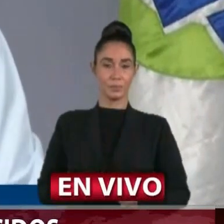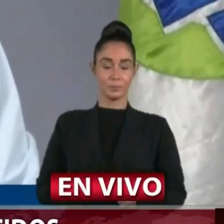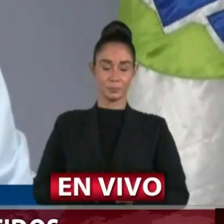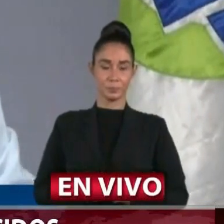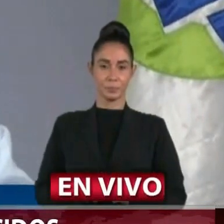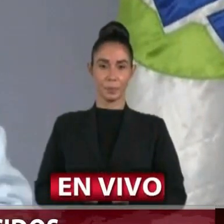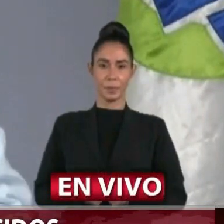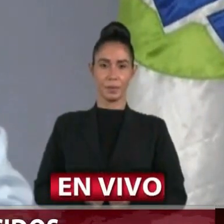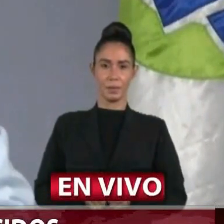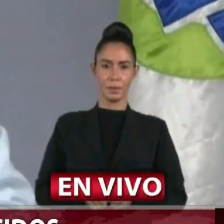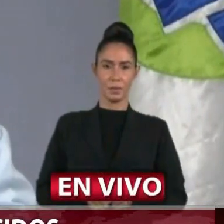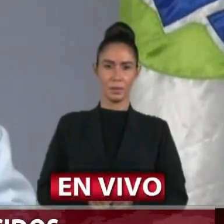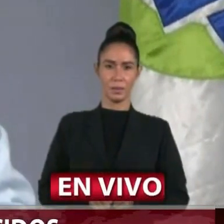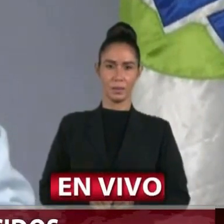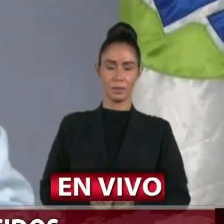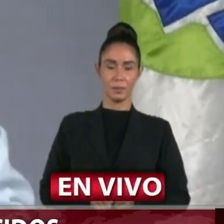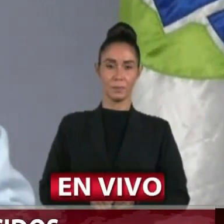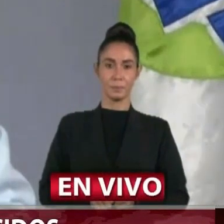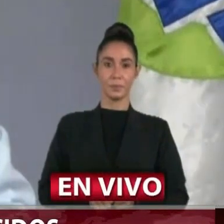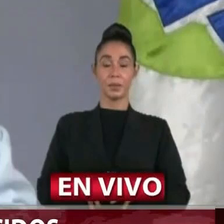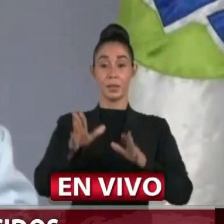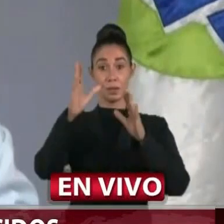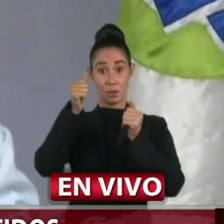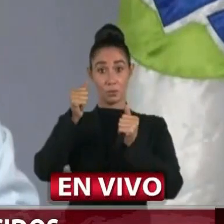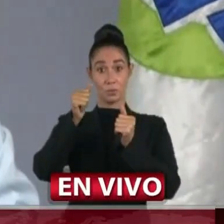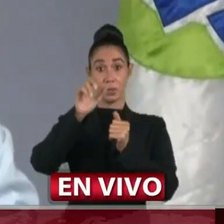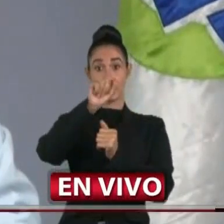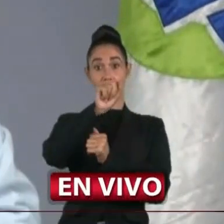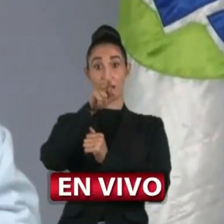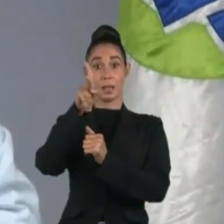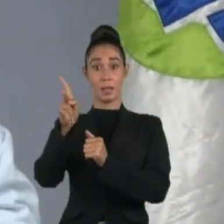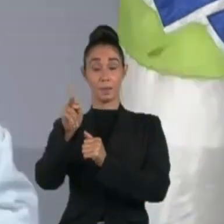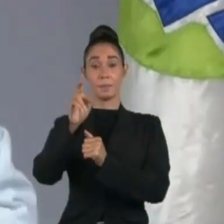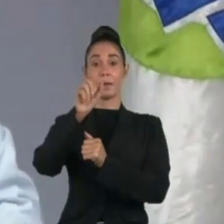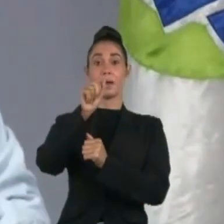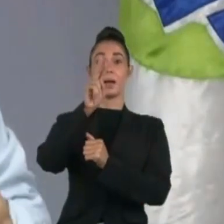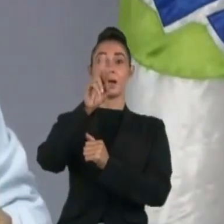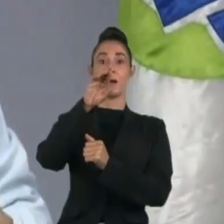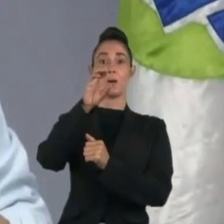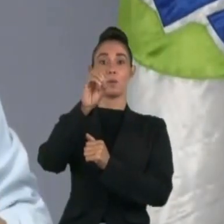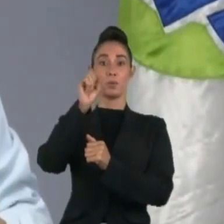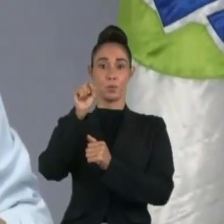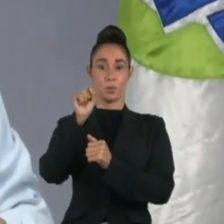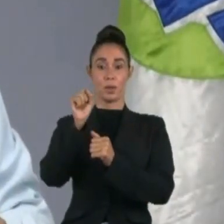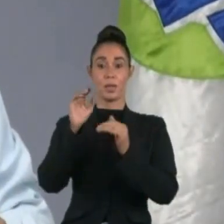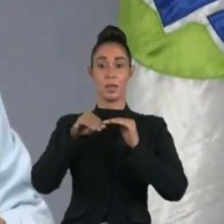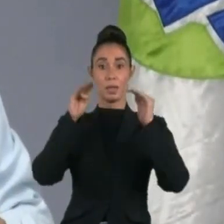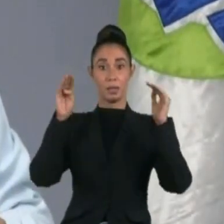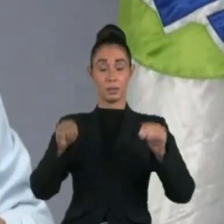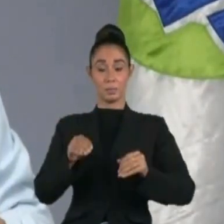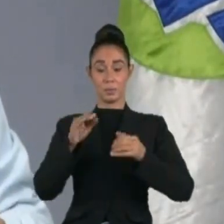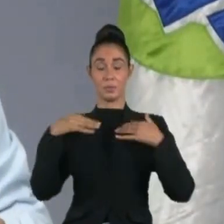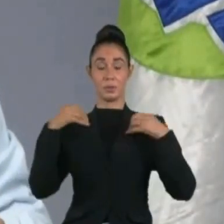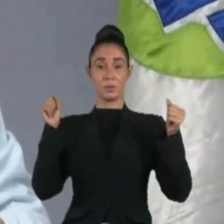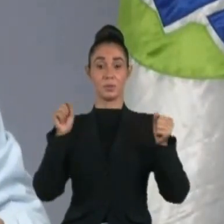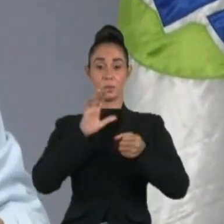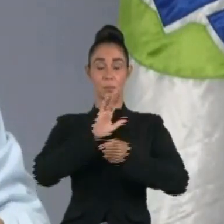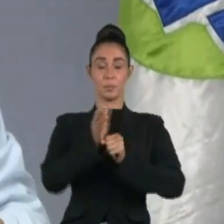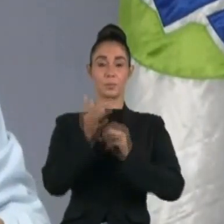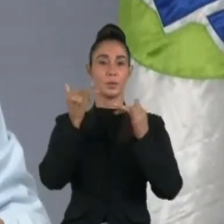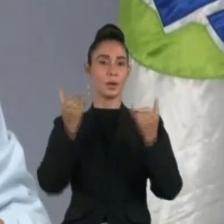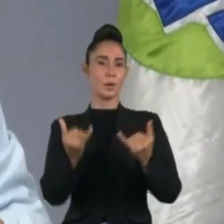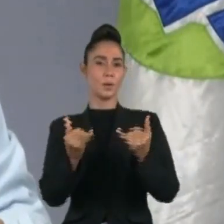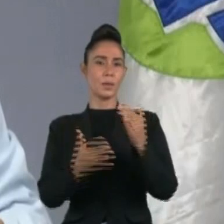Queremos anunciar que la plataforma Aurora, Ministerio de Salud Pública COVID-19, alcanzó al corte